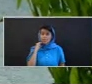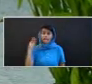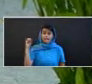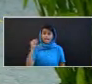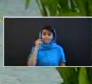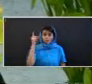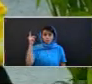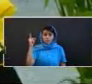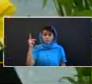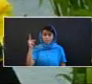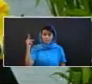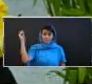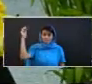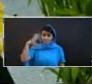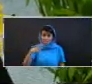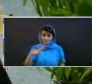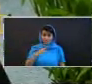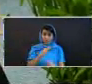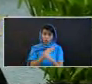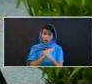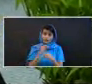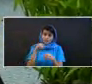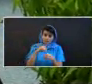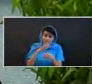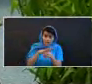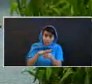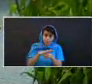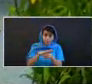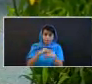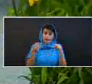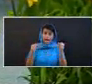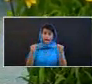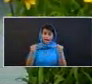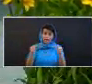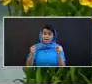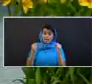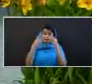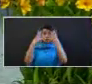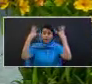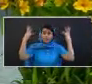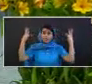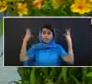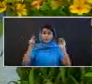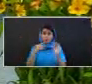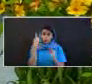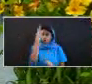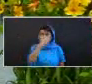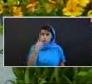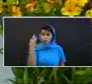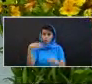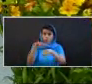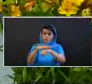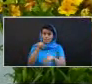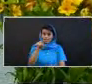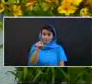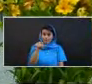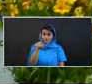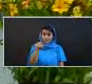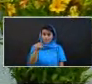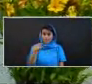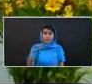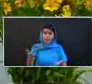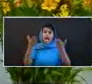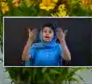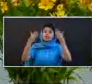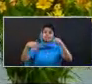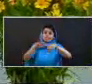Señor te bendiga y te guarde. El Señor haga resplandecer su rostro sobre ti. Él alce